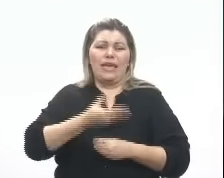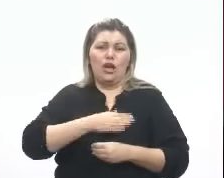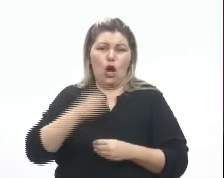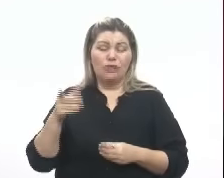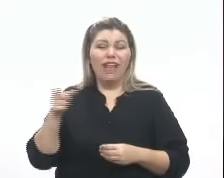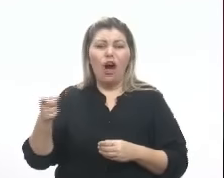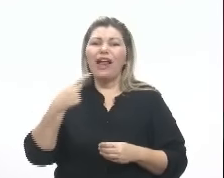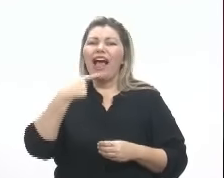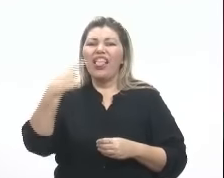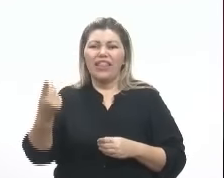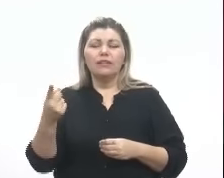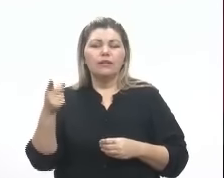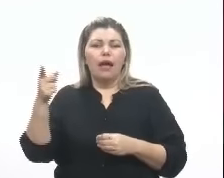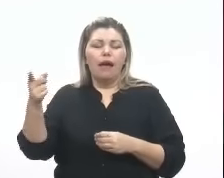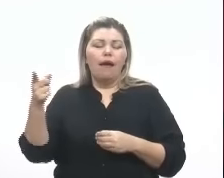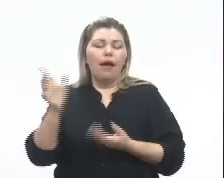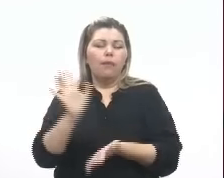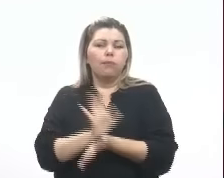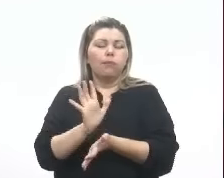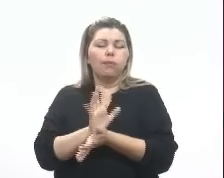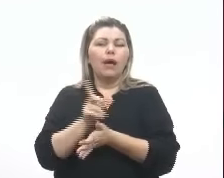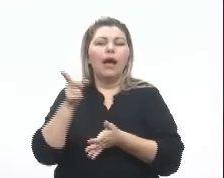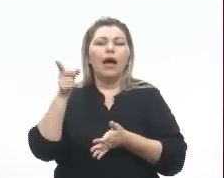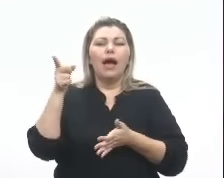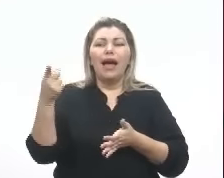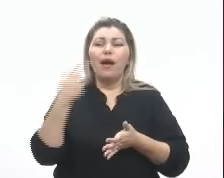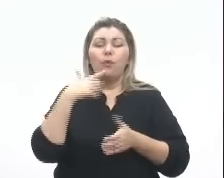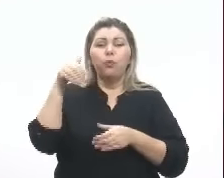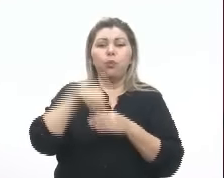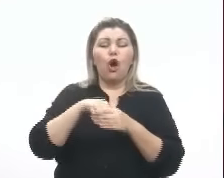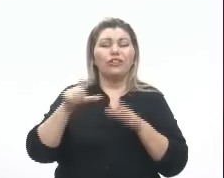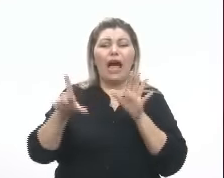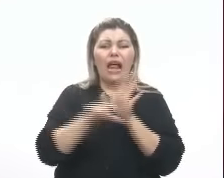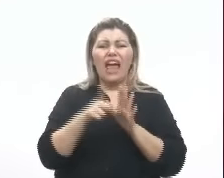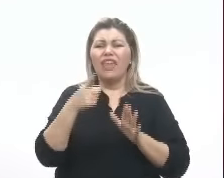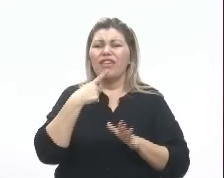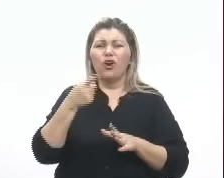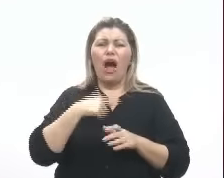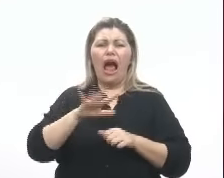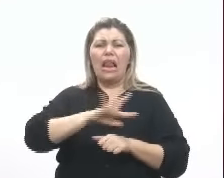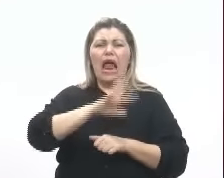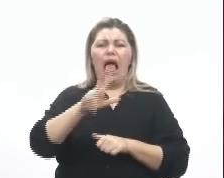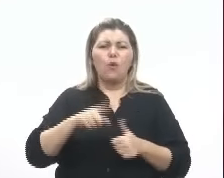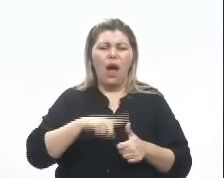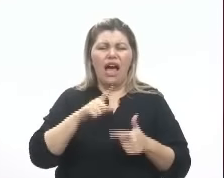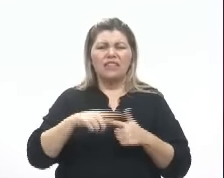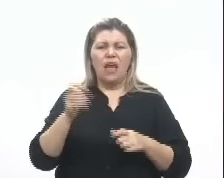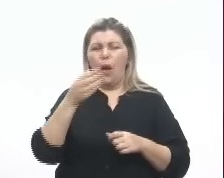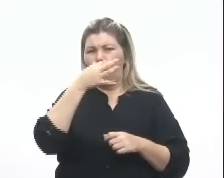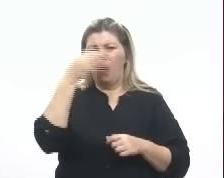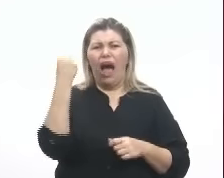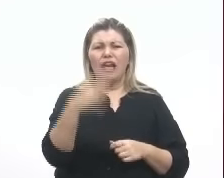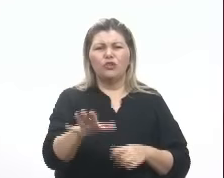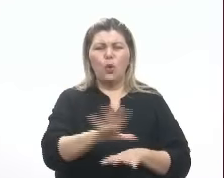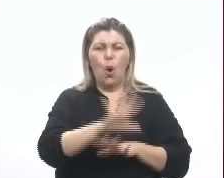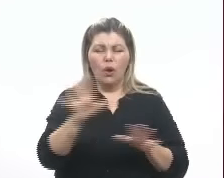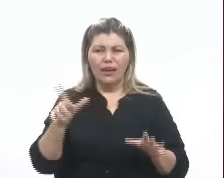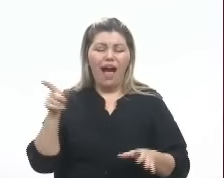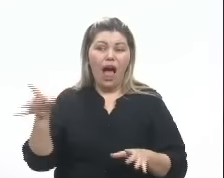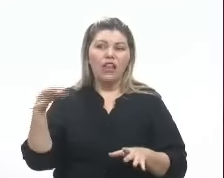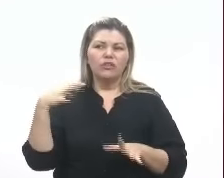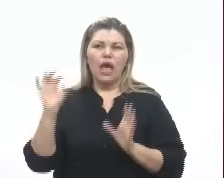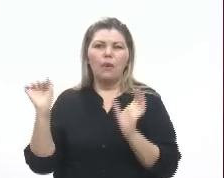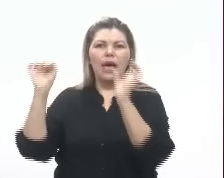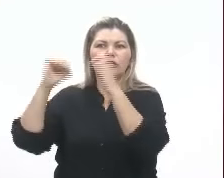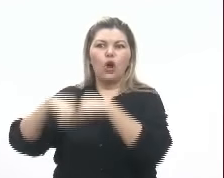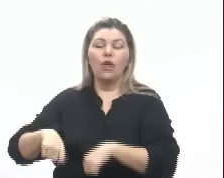de cosas, dije unos delincuentes, una basura, cualquier cosa le dice. Entonces, a este tenemos que esconderle. Porque cada vez que habla se